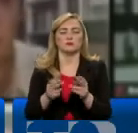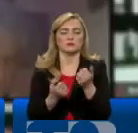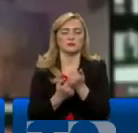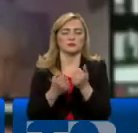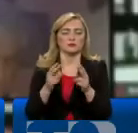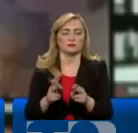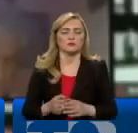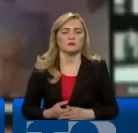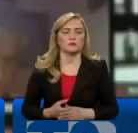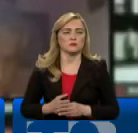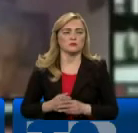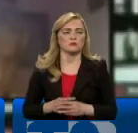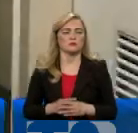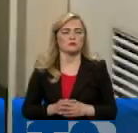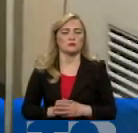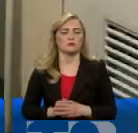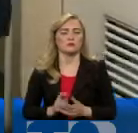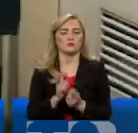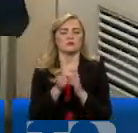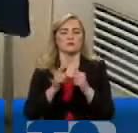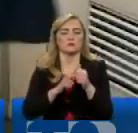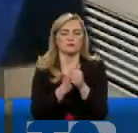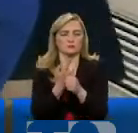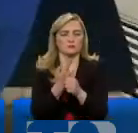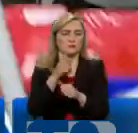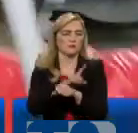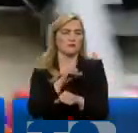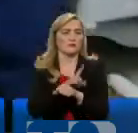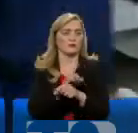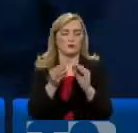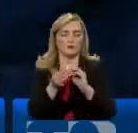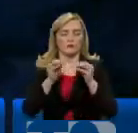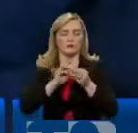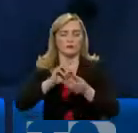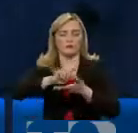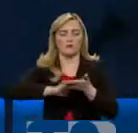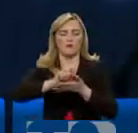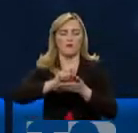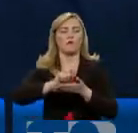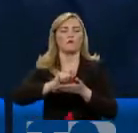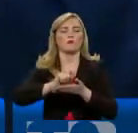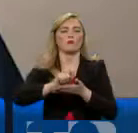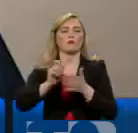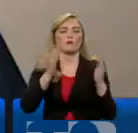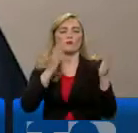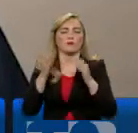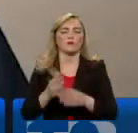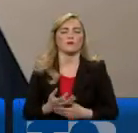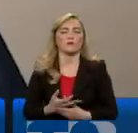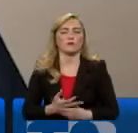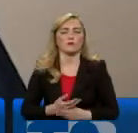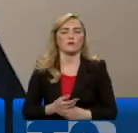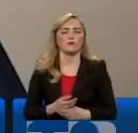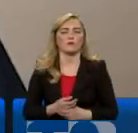Apoyo Humanitario. Uno de los principales cambios es que los galenos en formación firmarían un contrato ocasional. Que